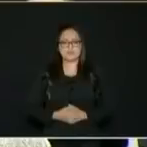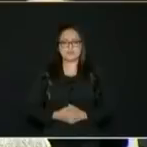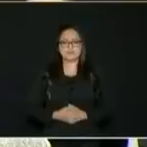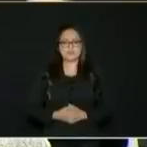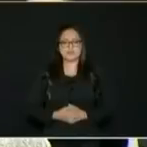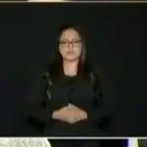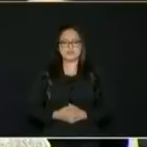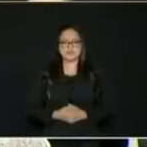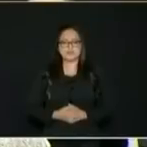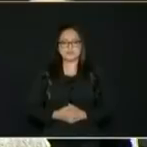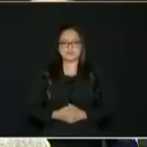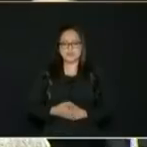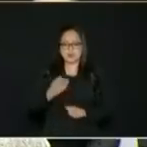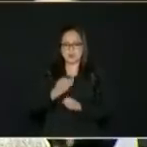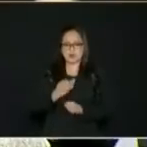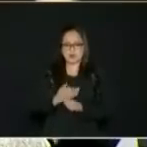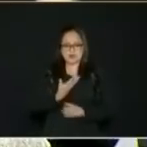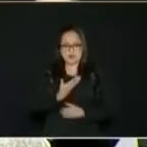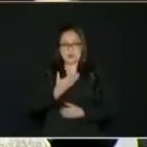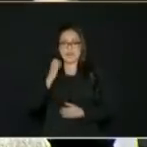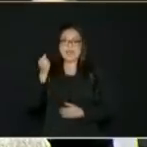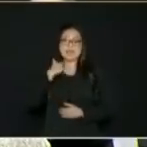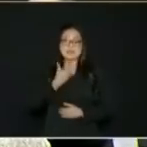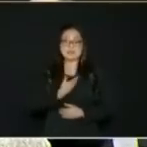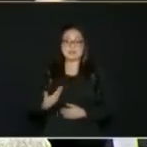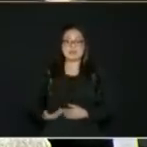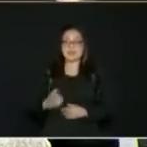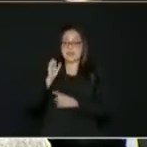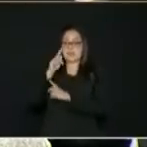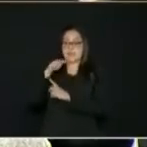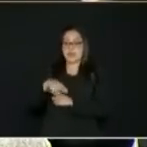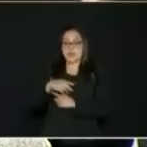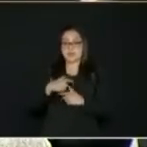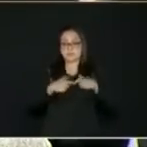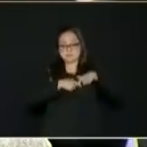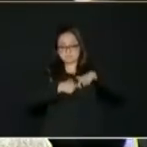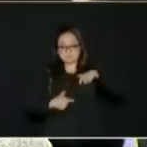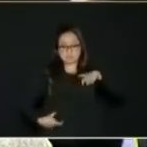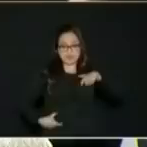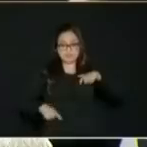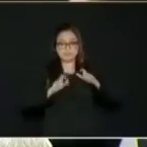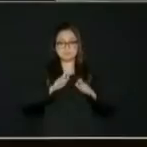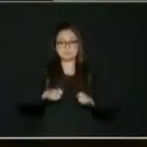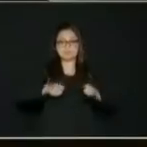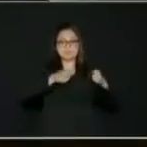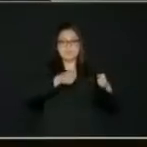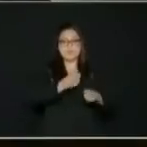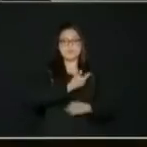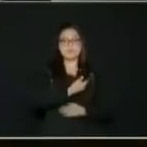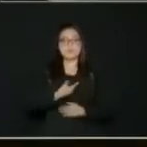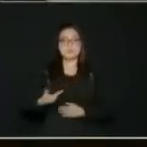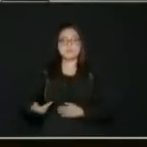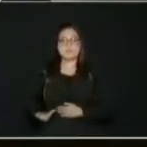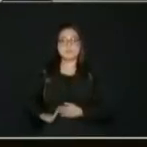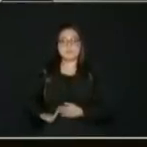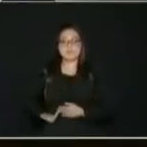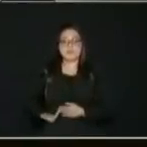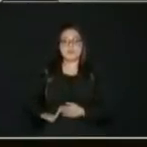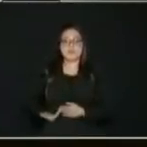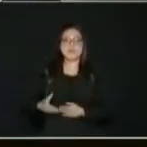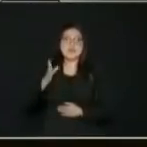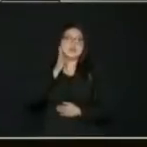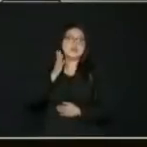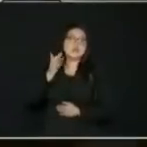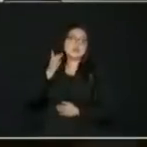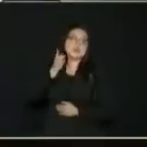En este momento vemos cómo el presidente Enrique Peña Nieto se quita la banda presidencial. Se la entrega al presidente del Congreso, Porfirio